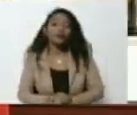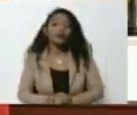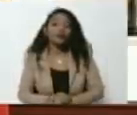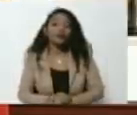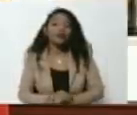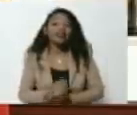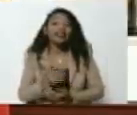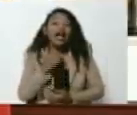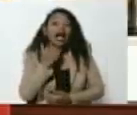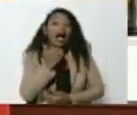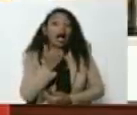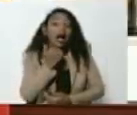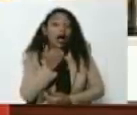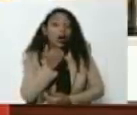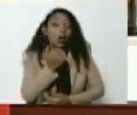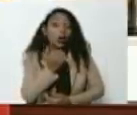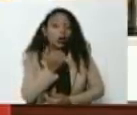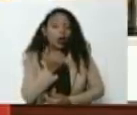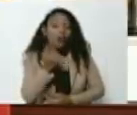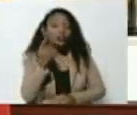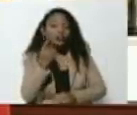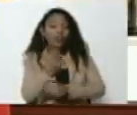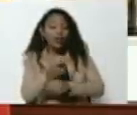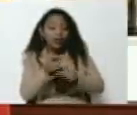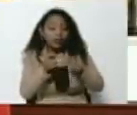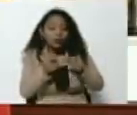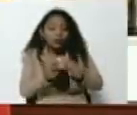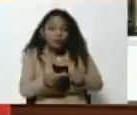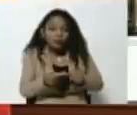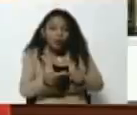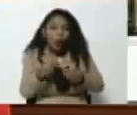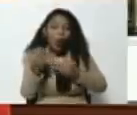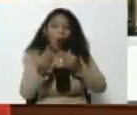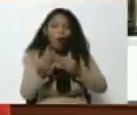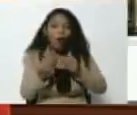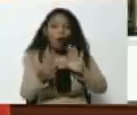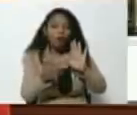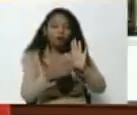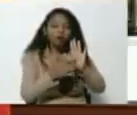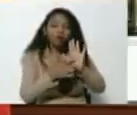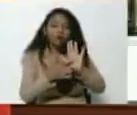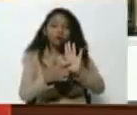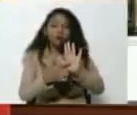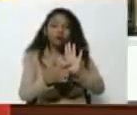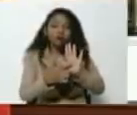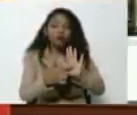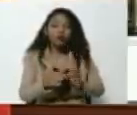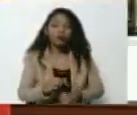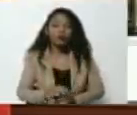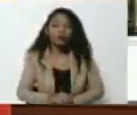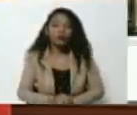Si algo debe quedar como huella